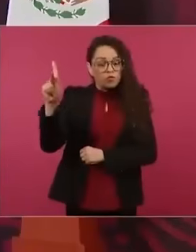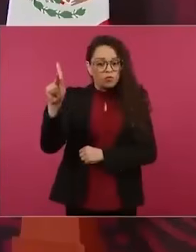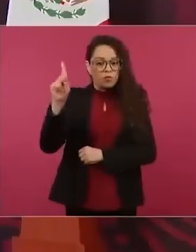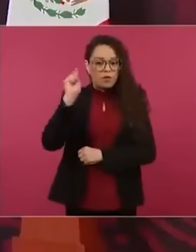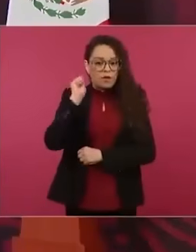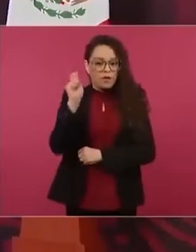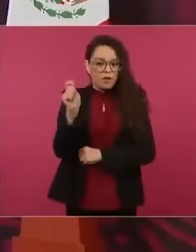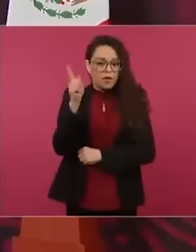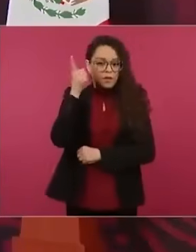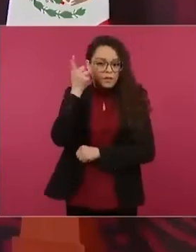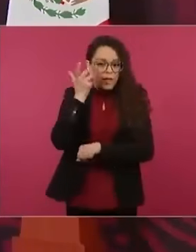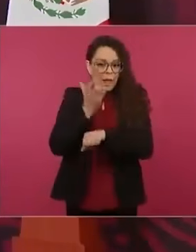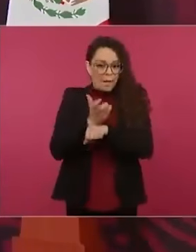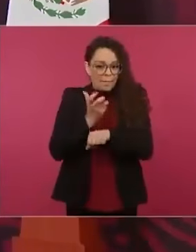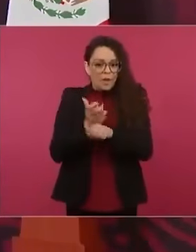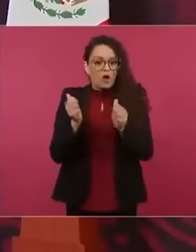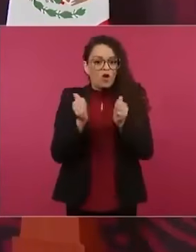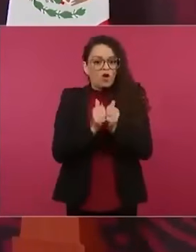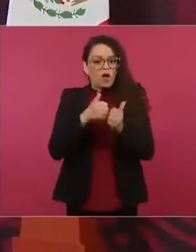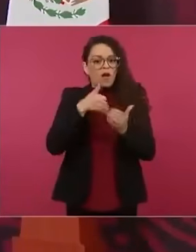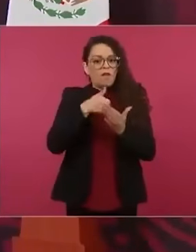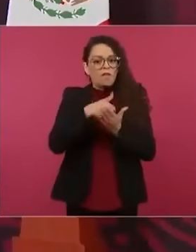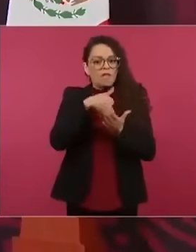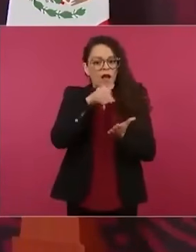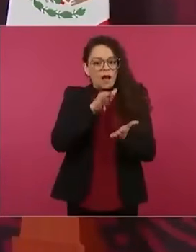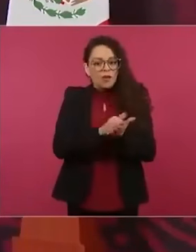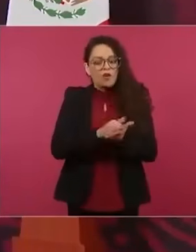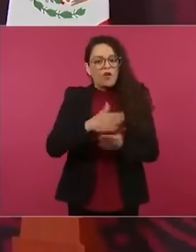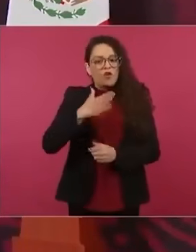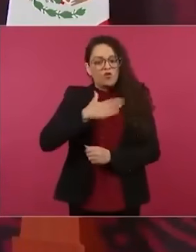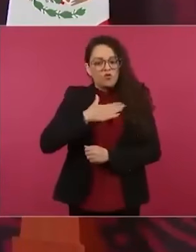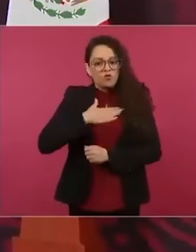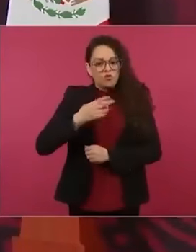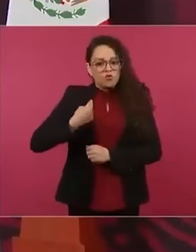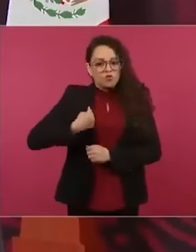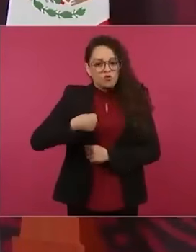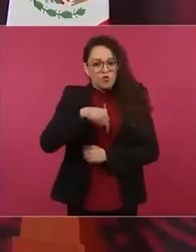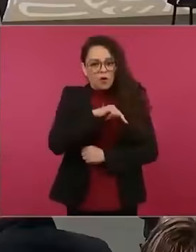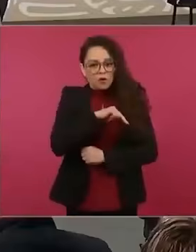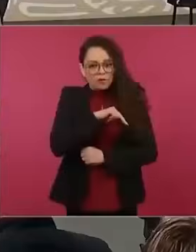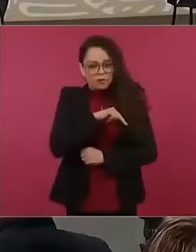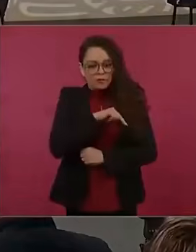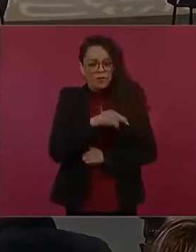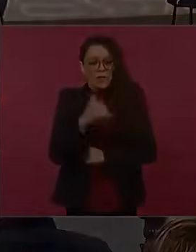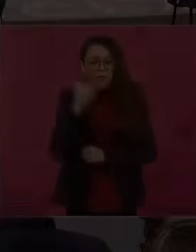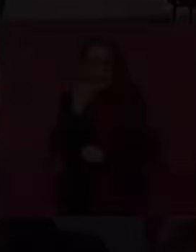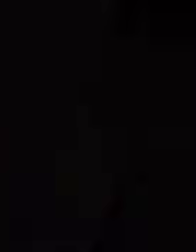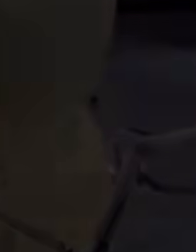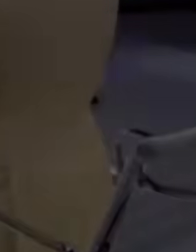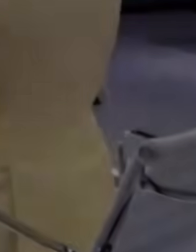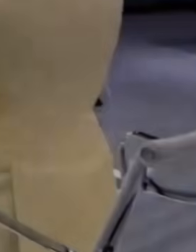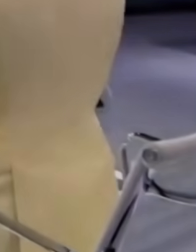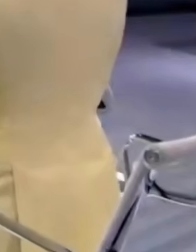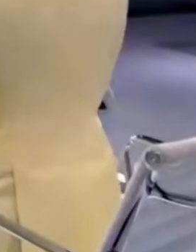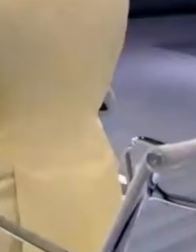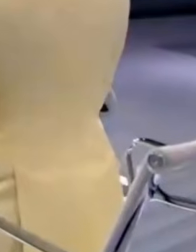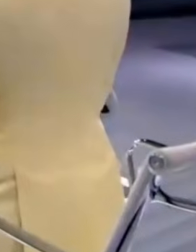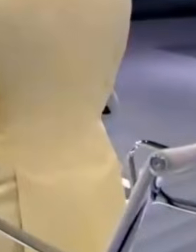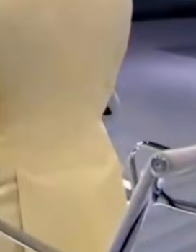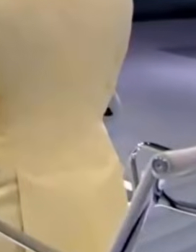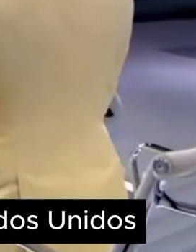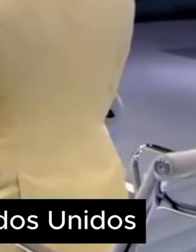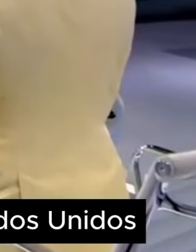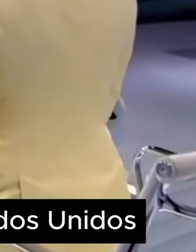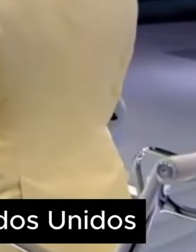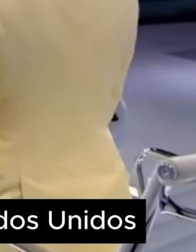en nuestros valores y en el respeto del liderazgo de Estados Unidos. Yes, they